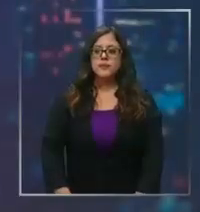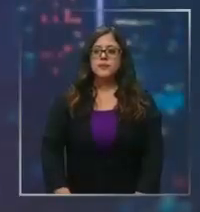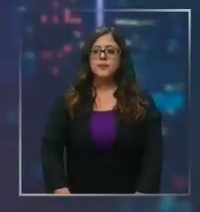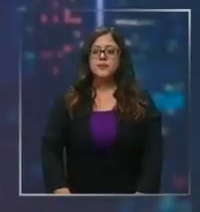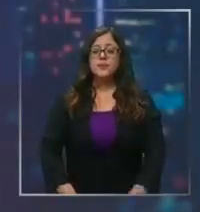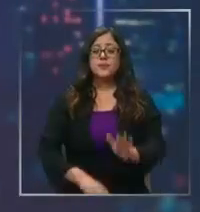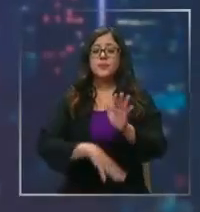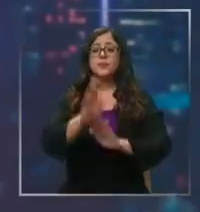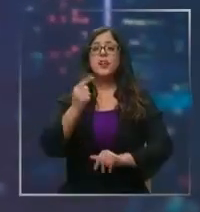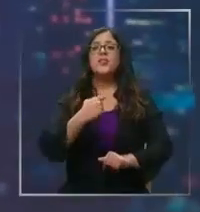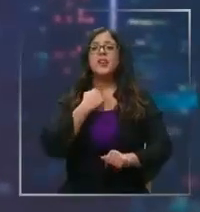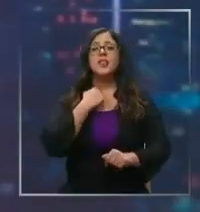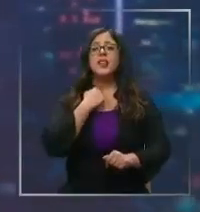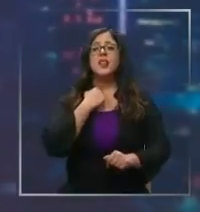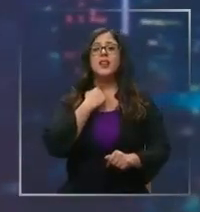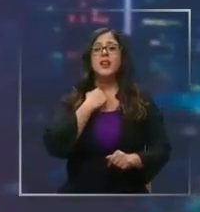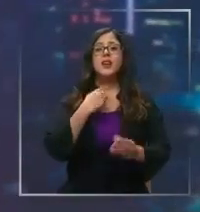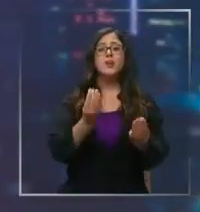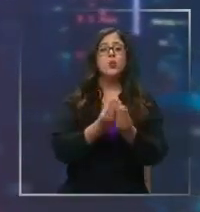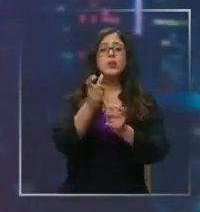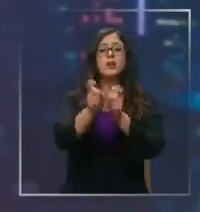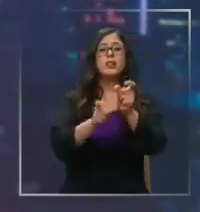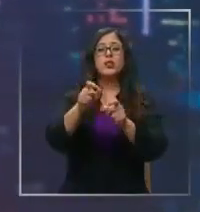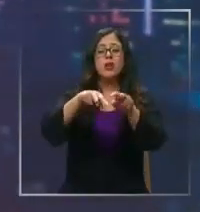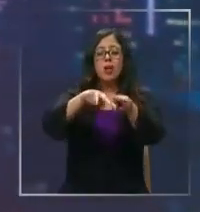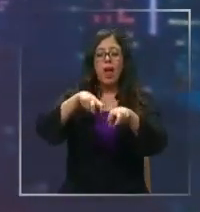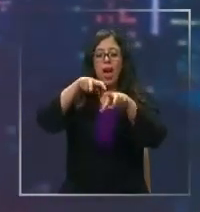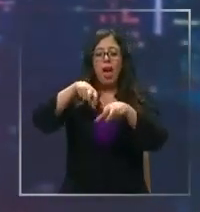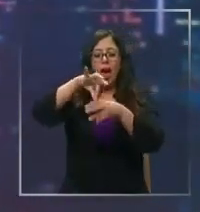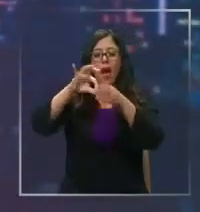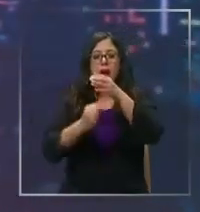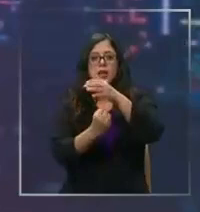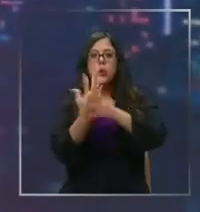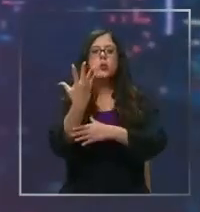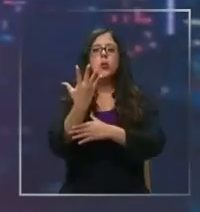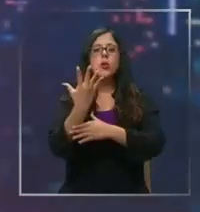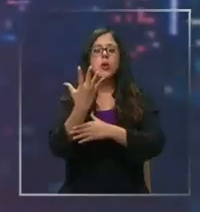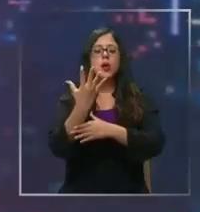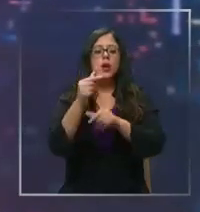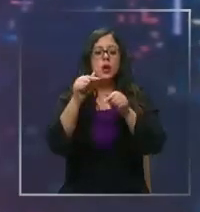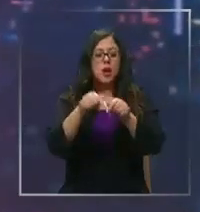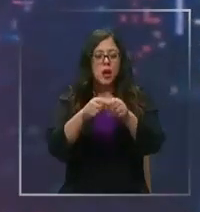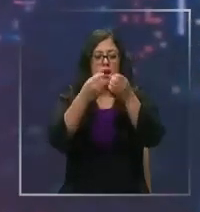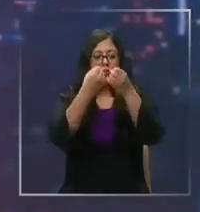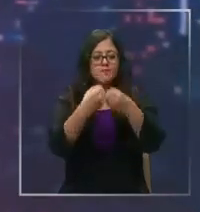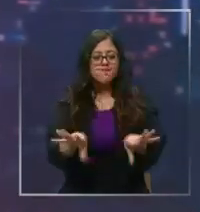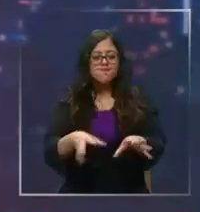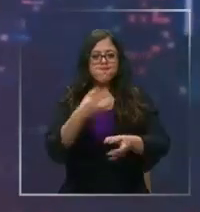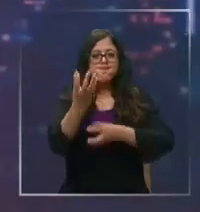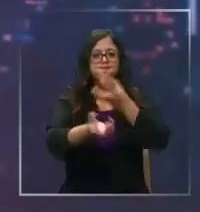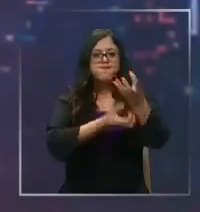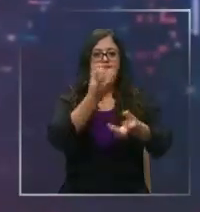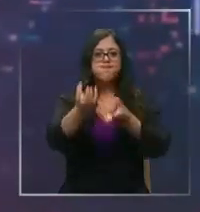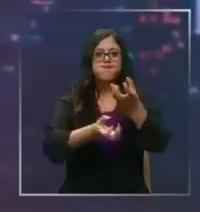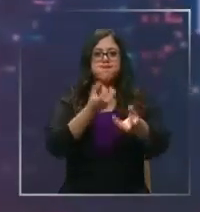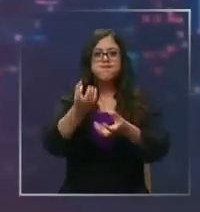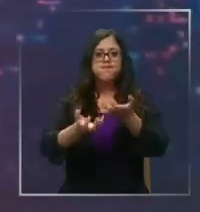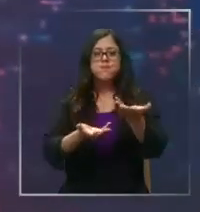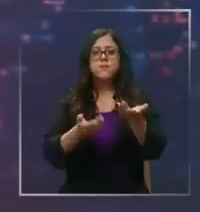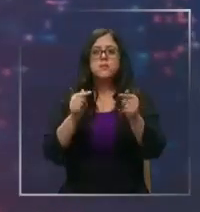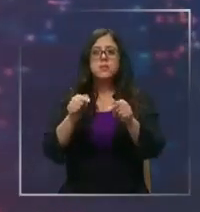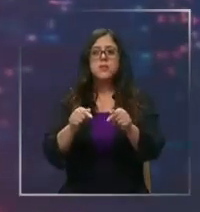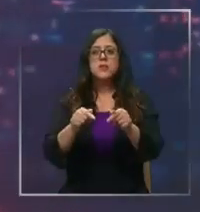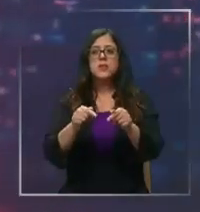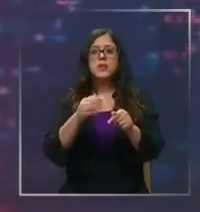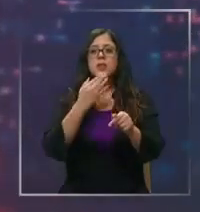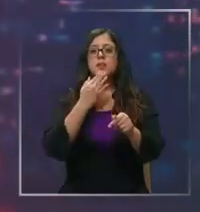Y entre los más afectados están cientos de agricultores que han perdido años de trabajo en estos incendios. Las pérdidas también afectan